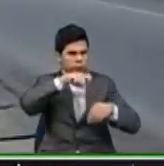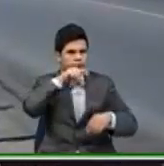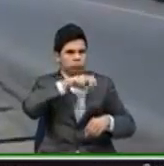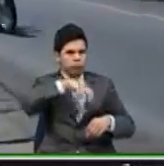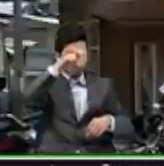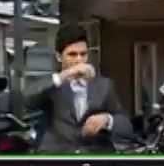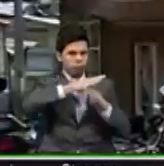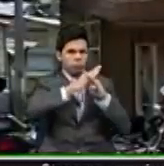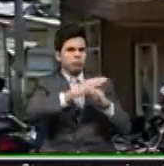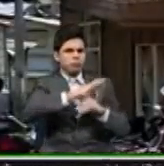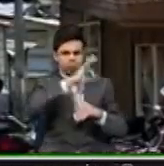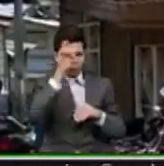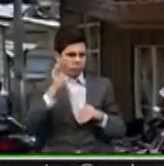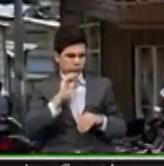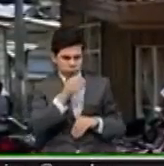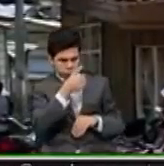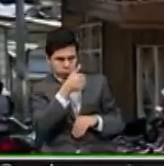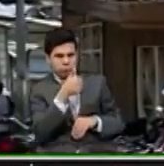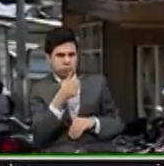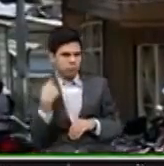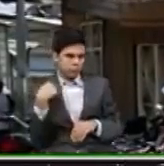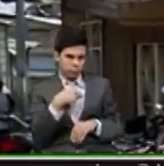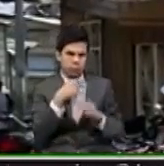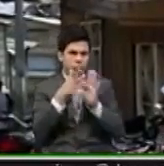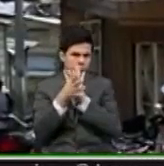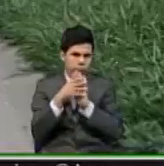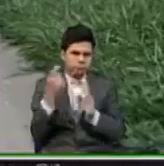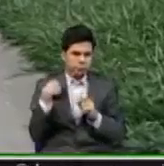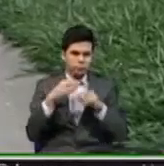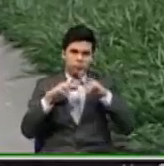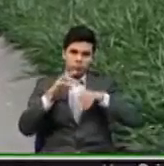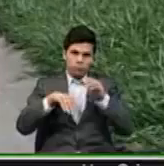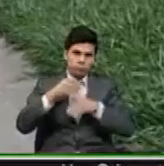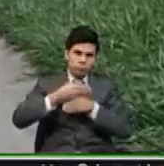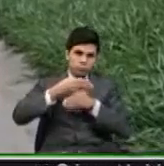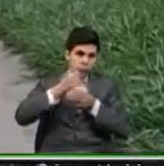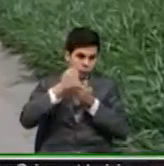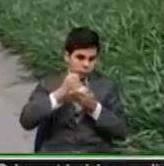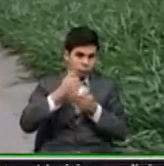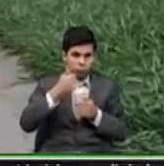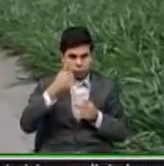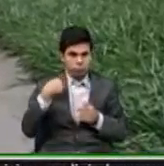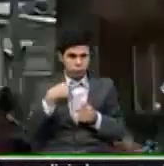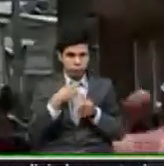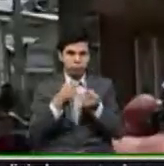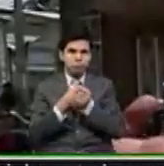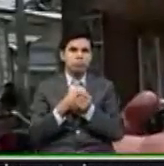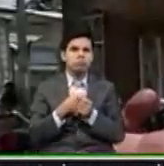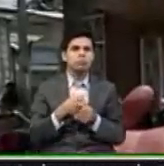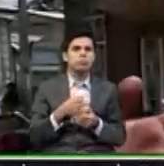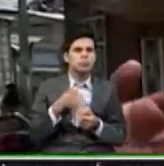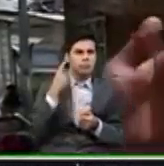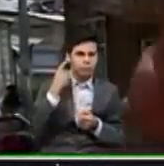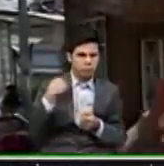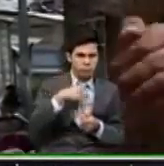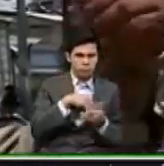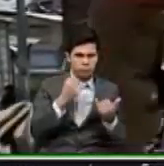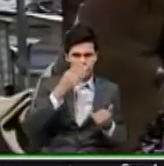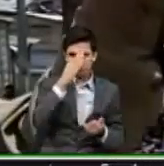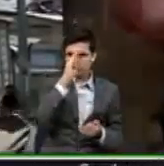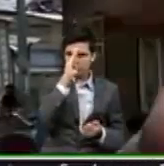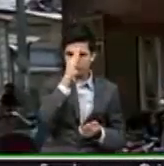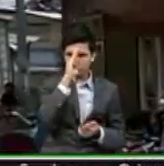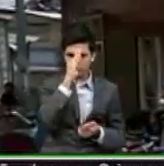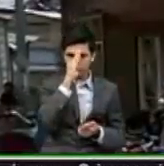la ciudad. Siempre hemos dejado claro que nosotros no nos oponemos a las obras que beneficien la ciudad. Sí tenemos una duda, y es una gran duda, ¿qué